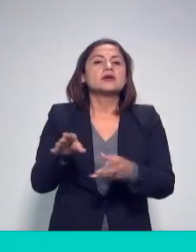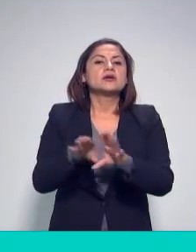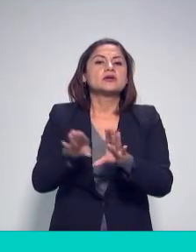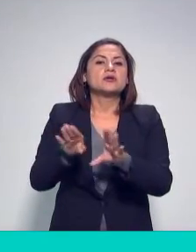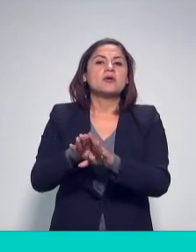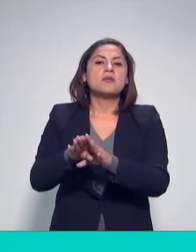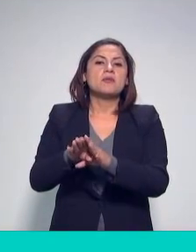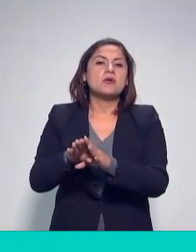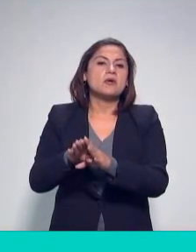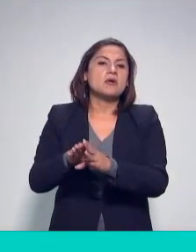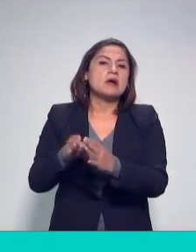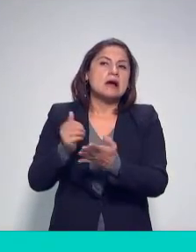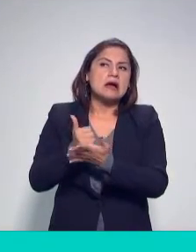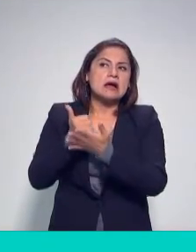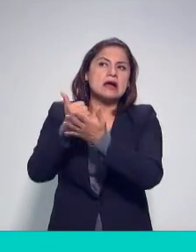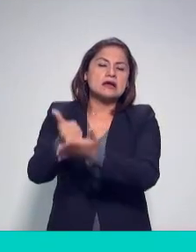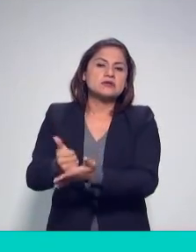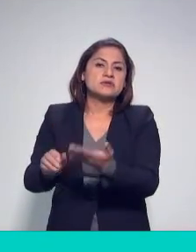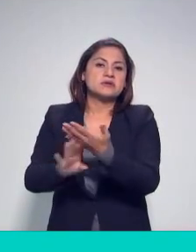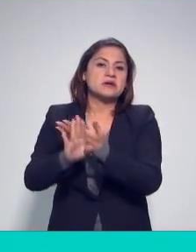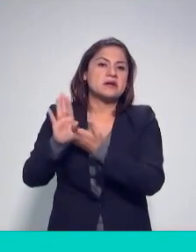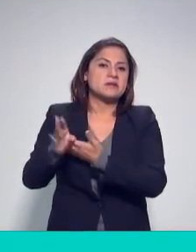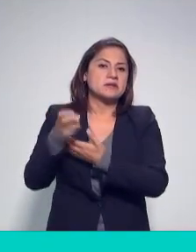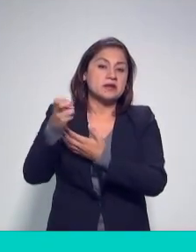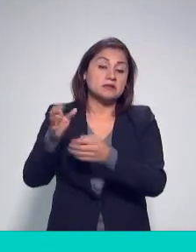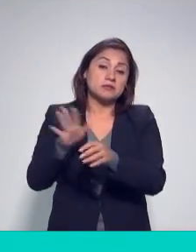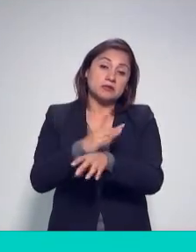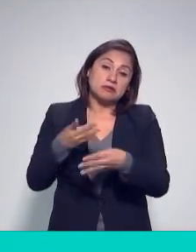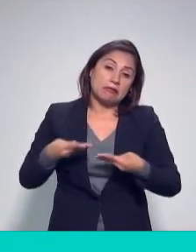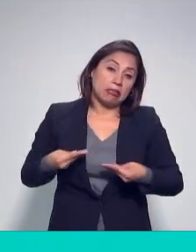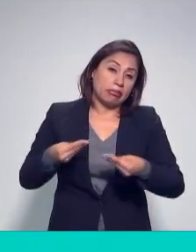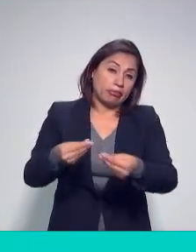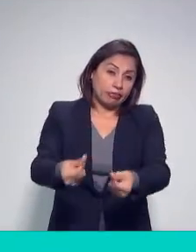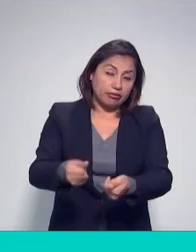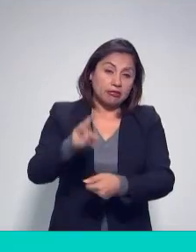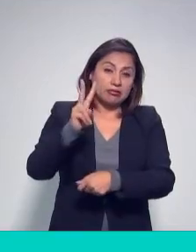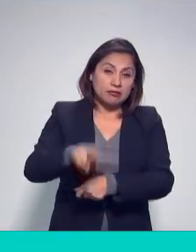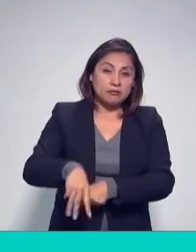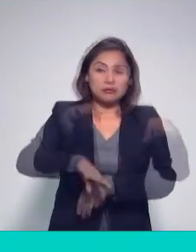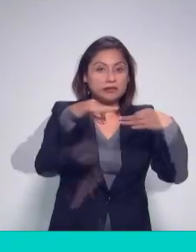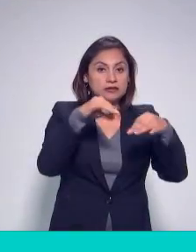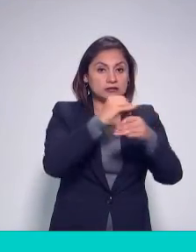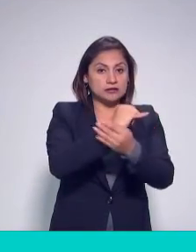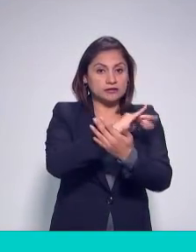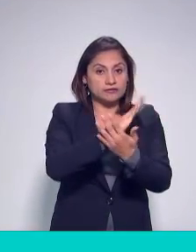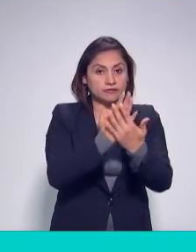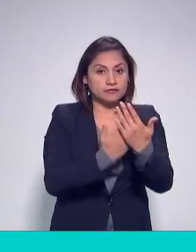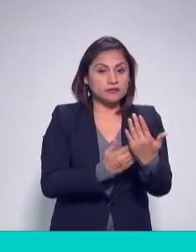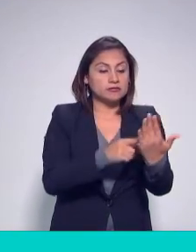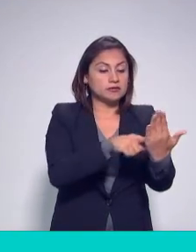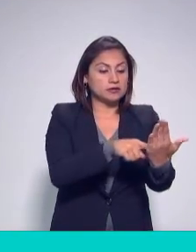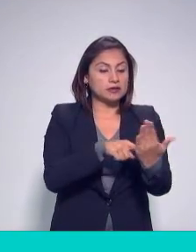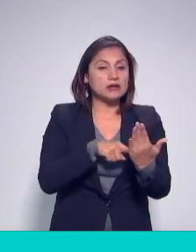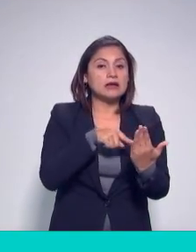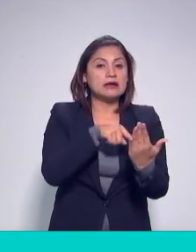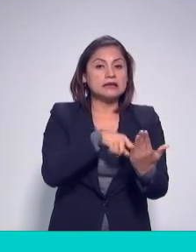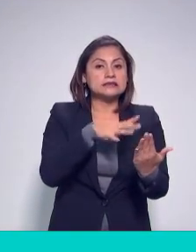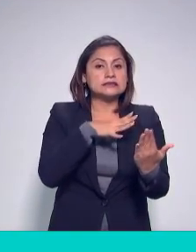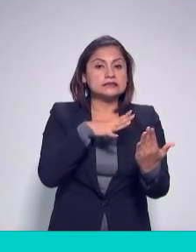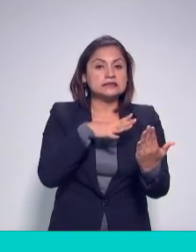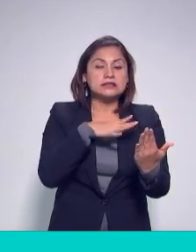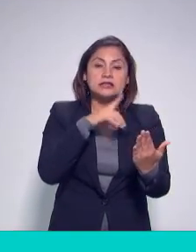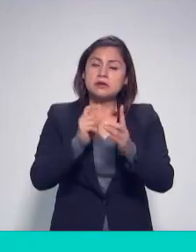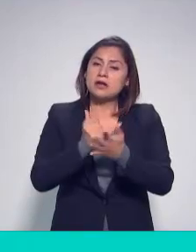El particular interpuso el recurso de revisión en contra de la respuesta de Pemex Logística y en el análisis del caso, la comisionada del INAI explicó que es